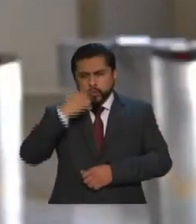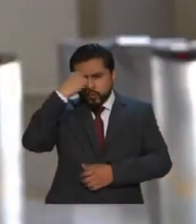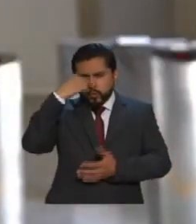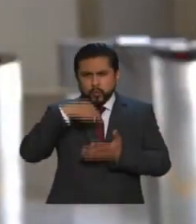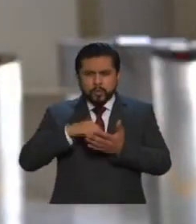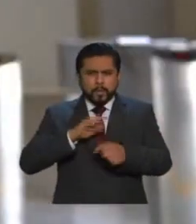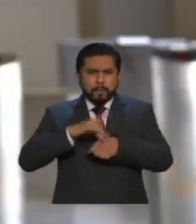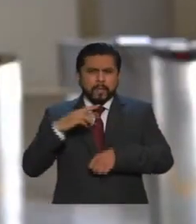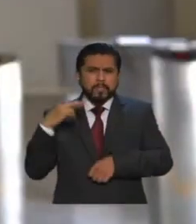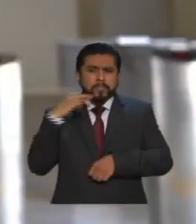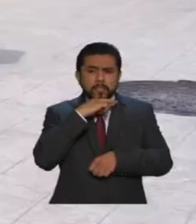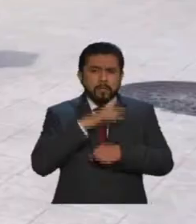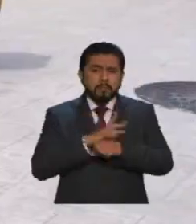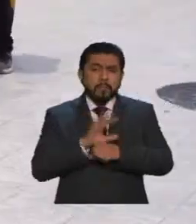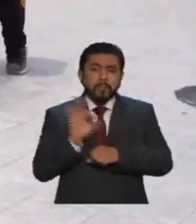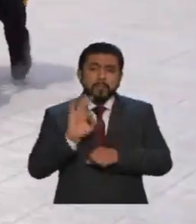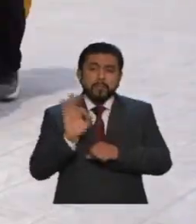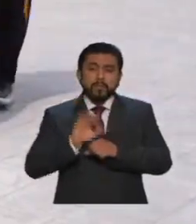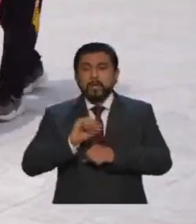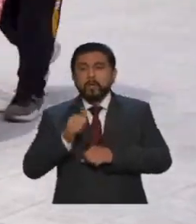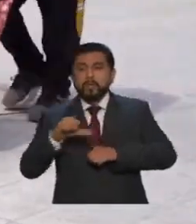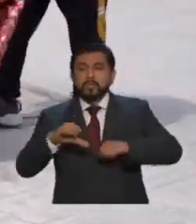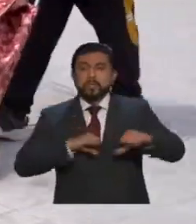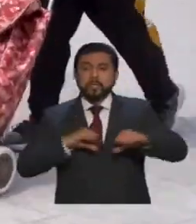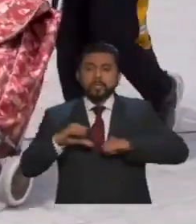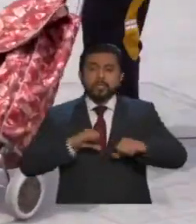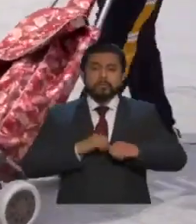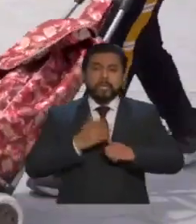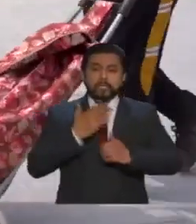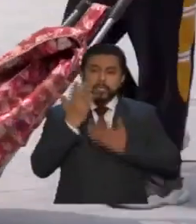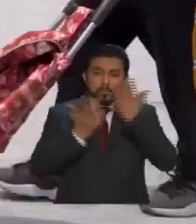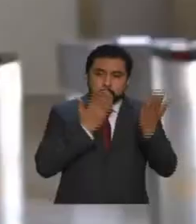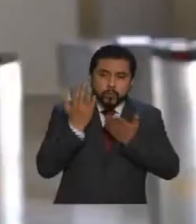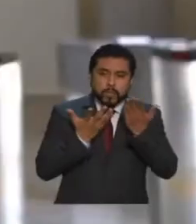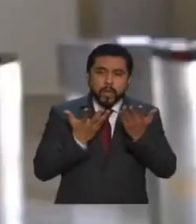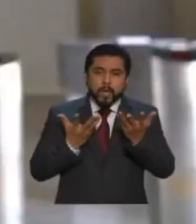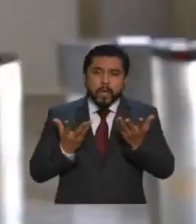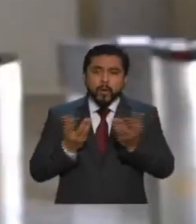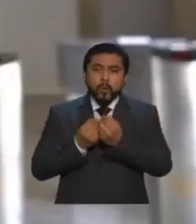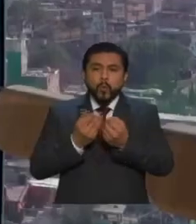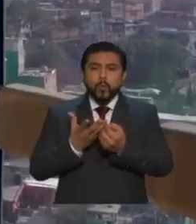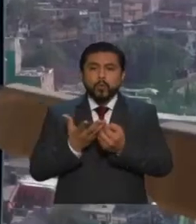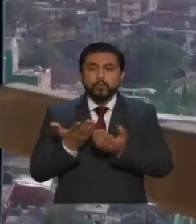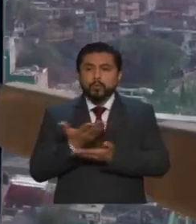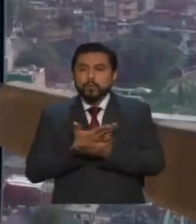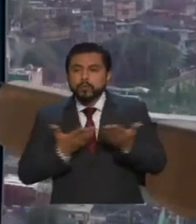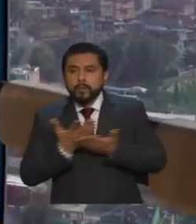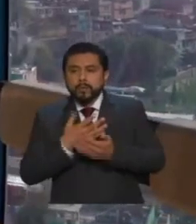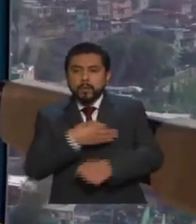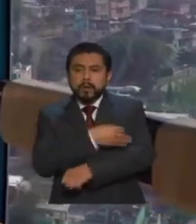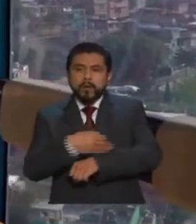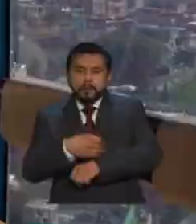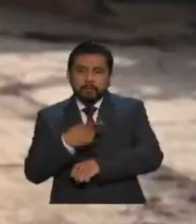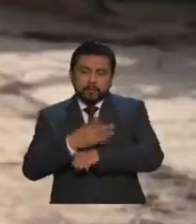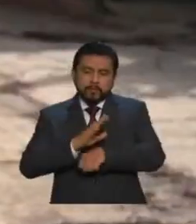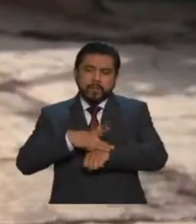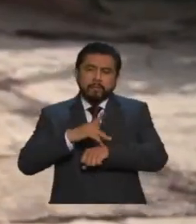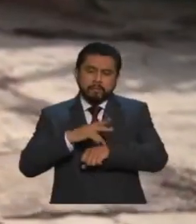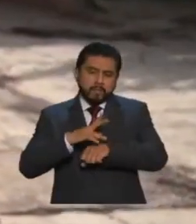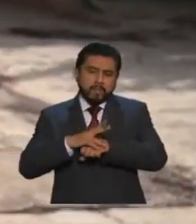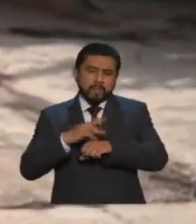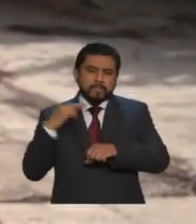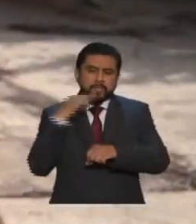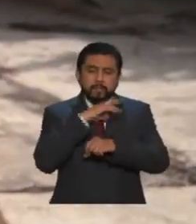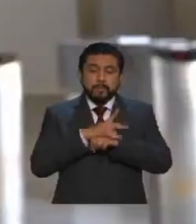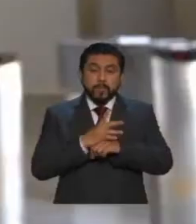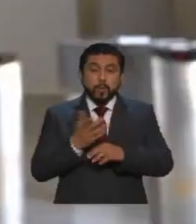a estudiar y tratar de estar más con la familia, porque pues luego no se puede por los trayectos, los traslados. Compartir más